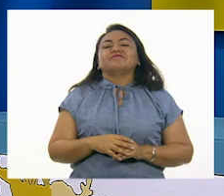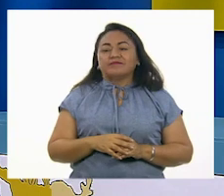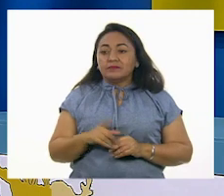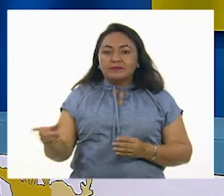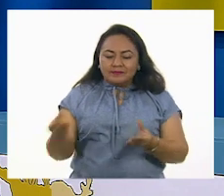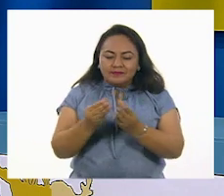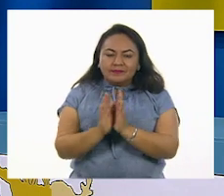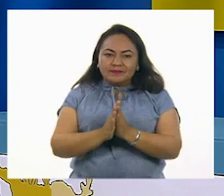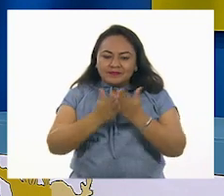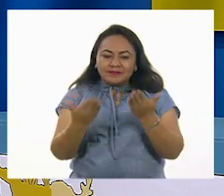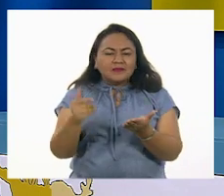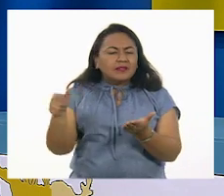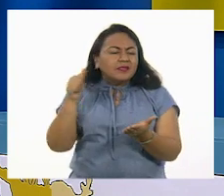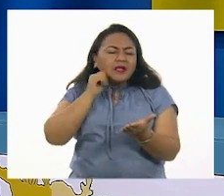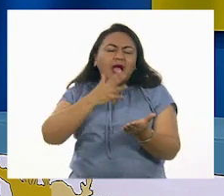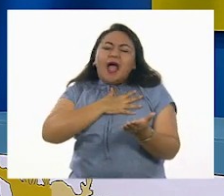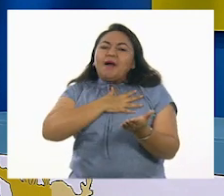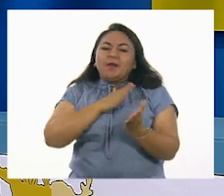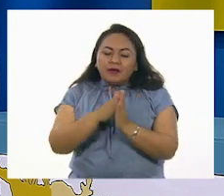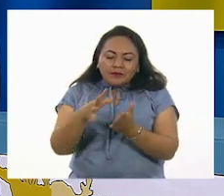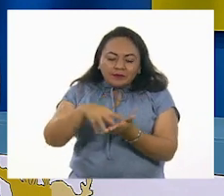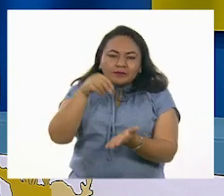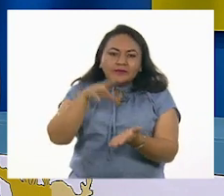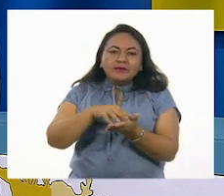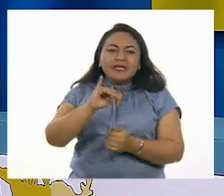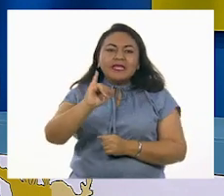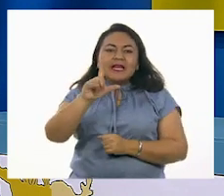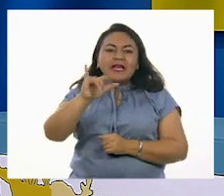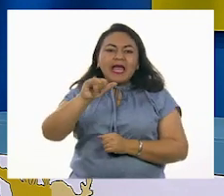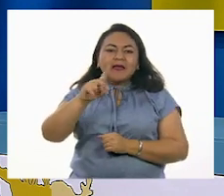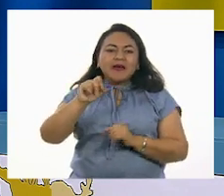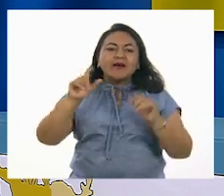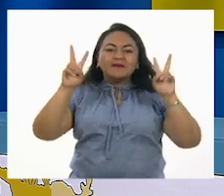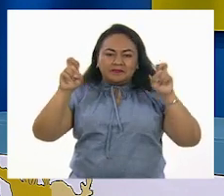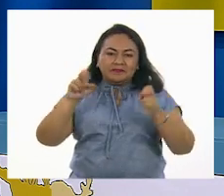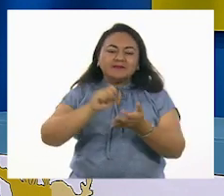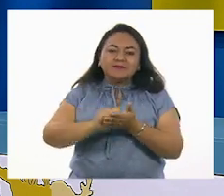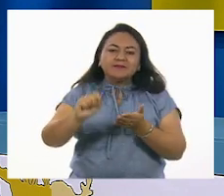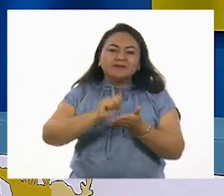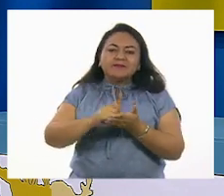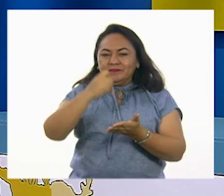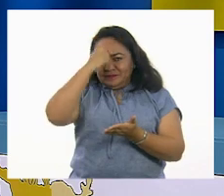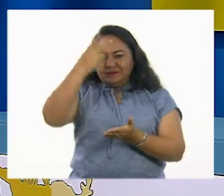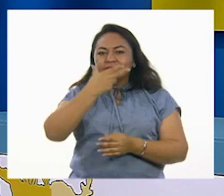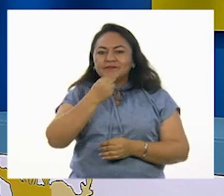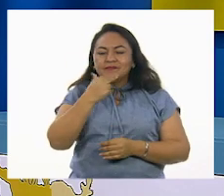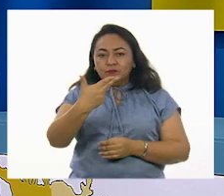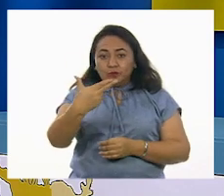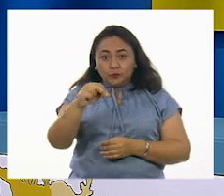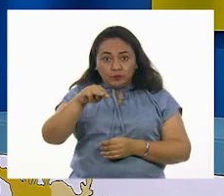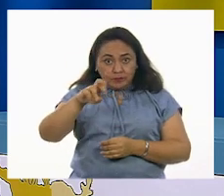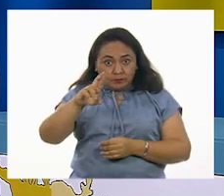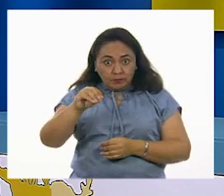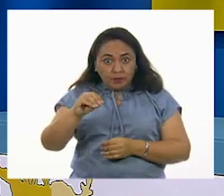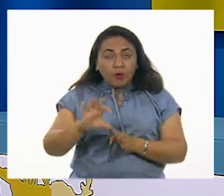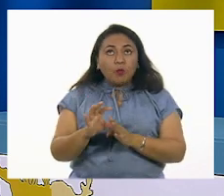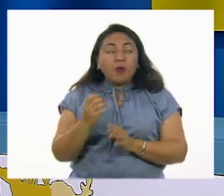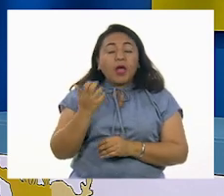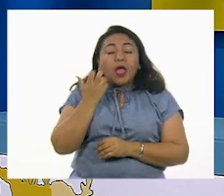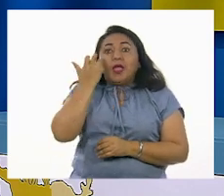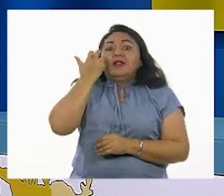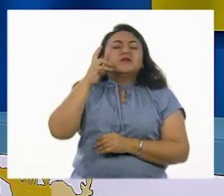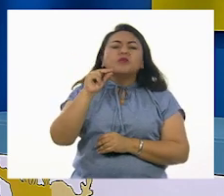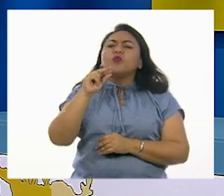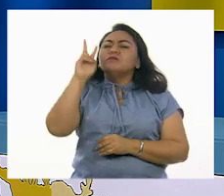de la Ilíada a donde quiera que iba. Pero este amor por la epopeya griega escrita por Homero no le surgió de la nada, sino que en gran medida